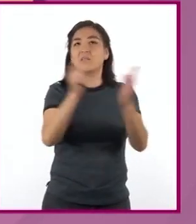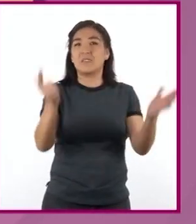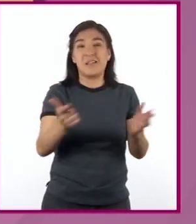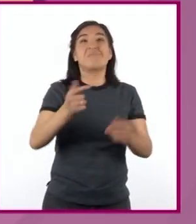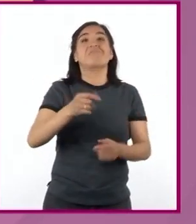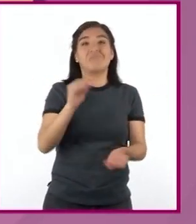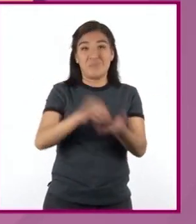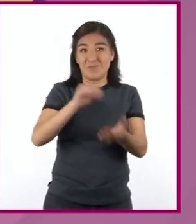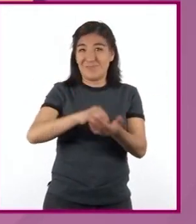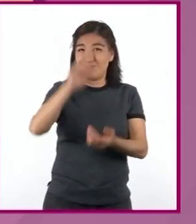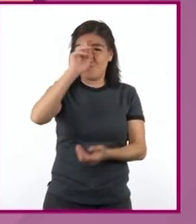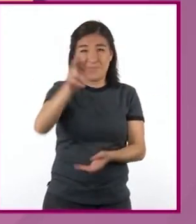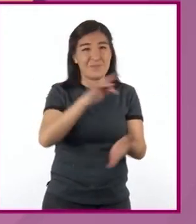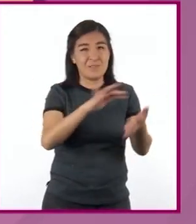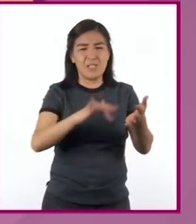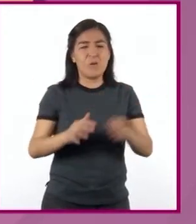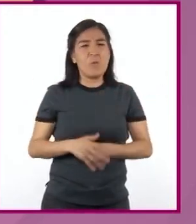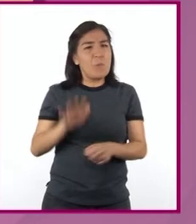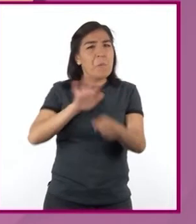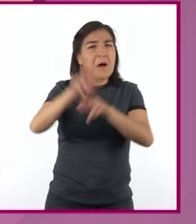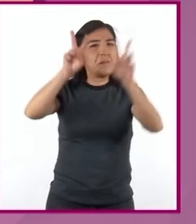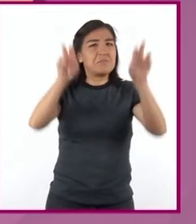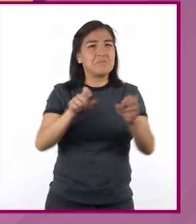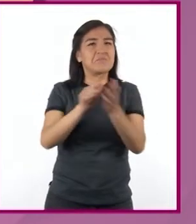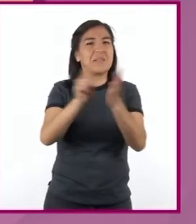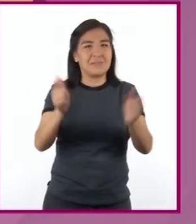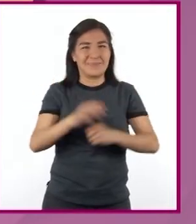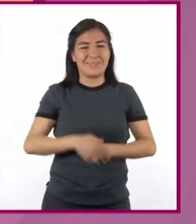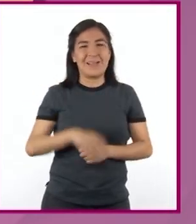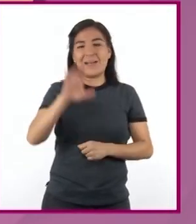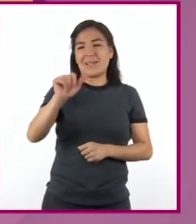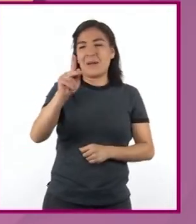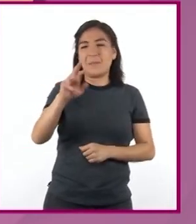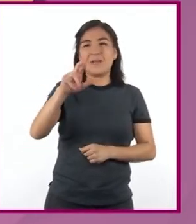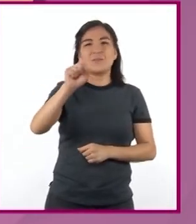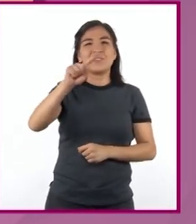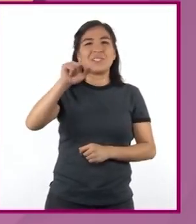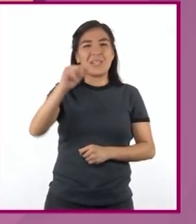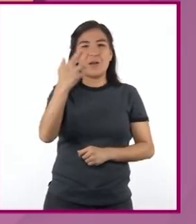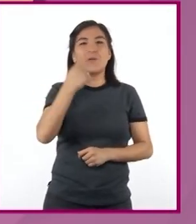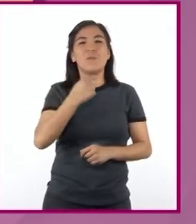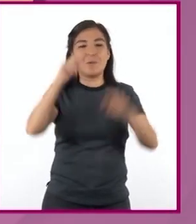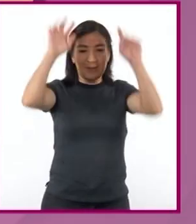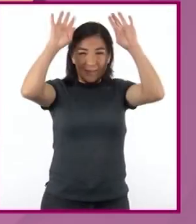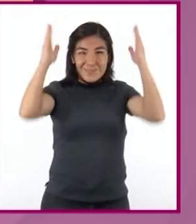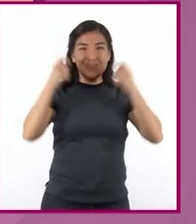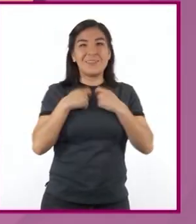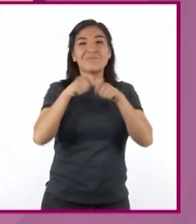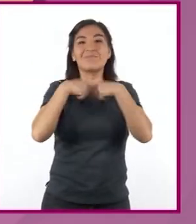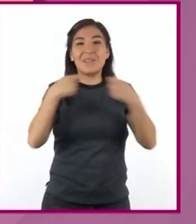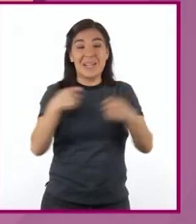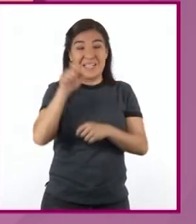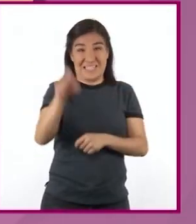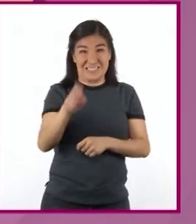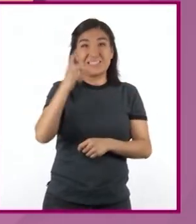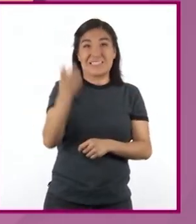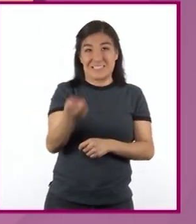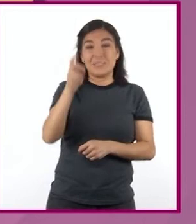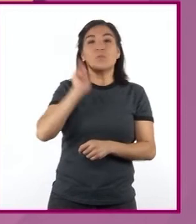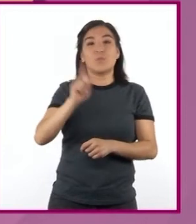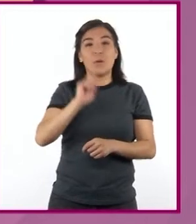prohibidos. ¿De qué libro se trataba? Caperucita Roja. Sí, la misma que se enfrenta al lobo